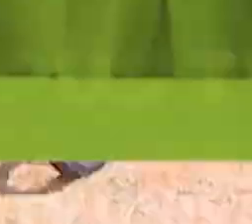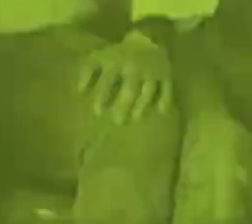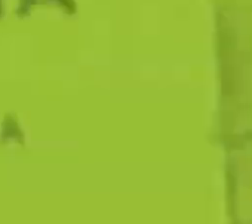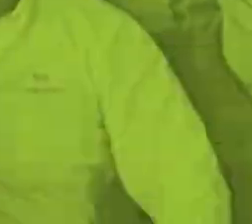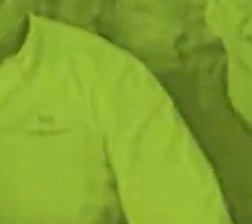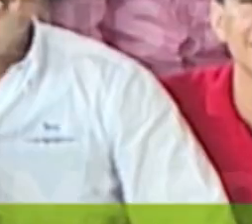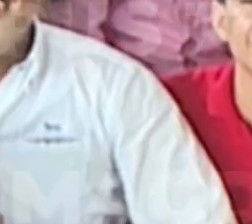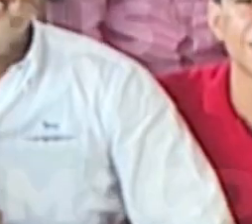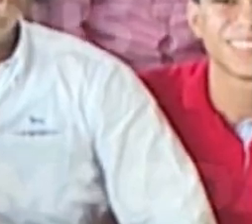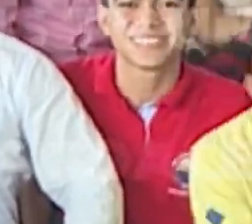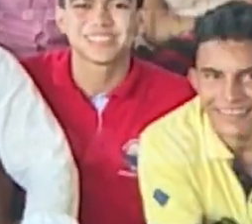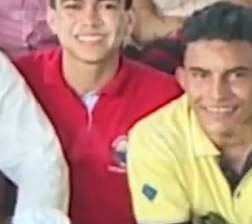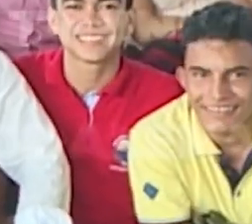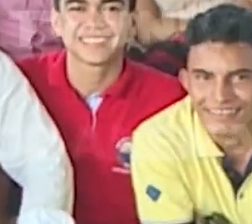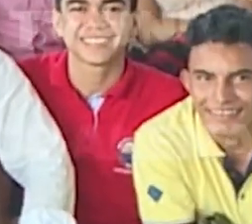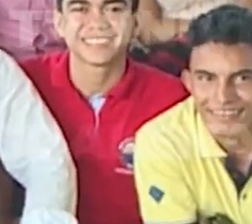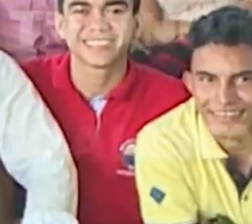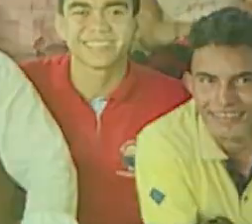Universidad del Magdalena.